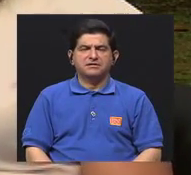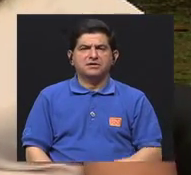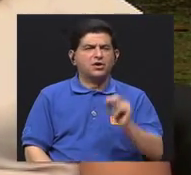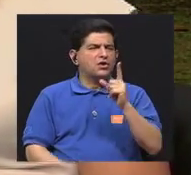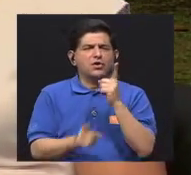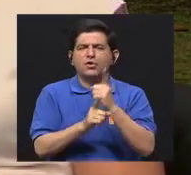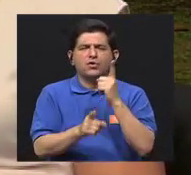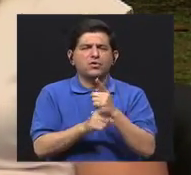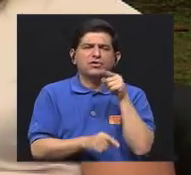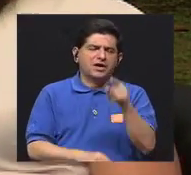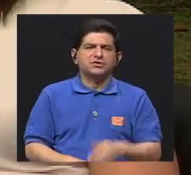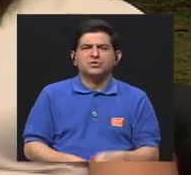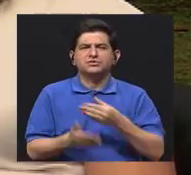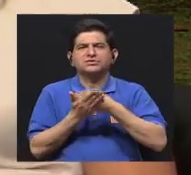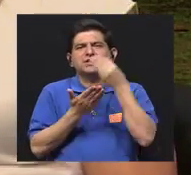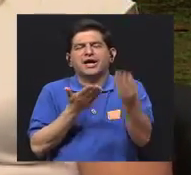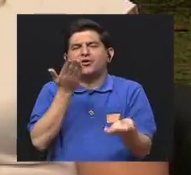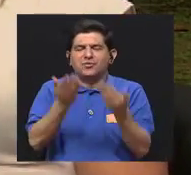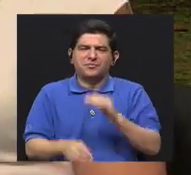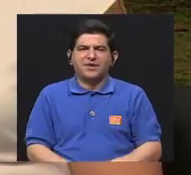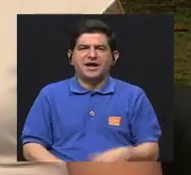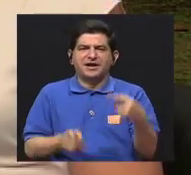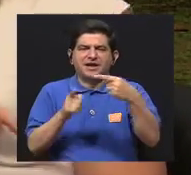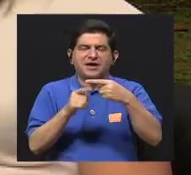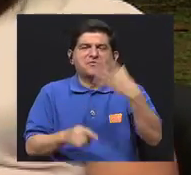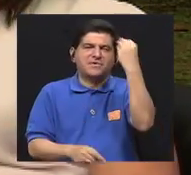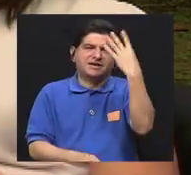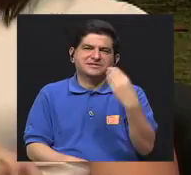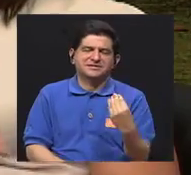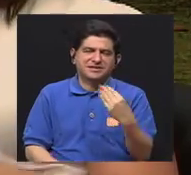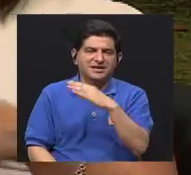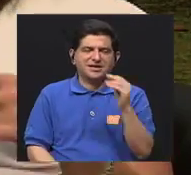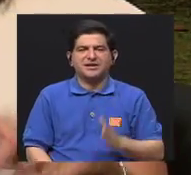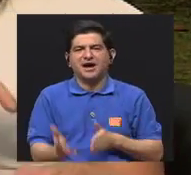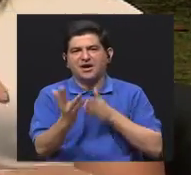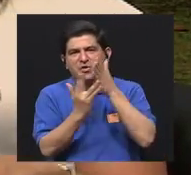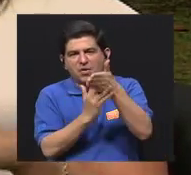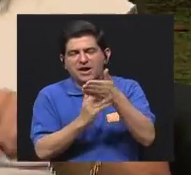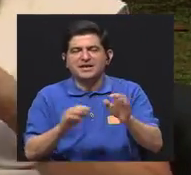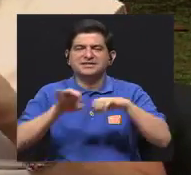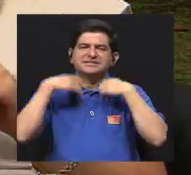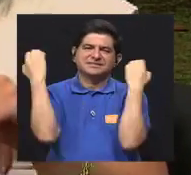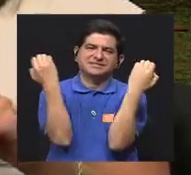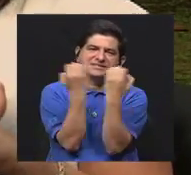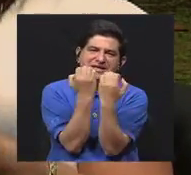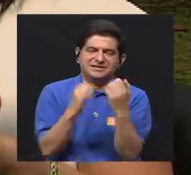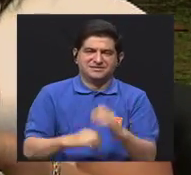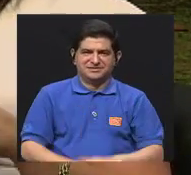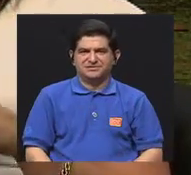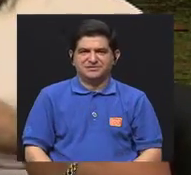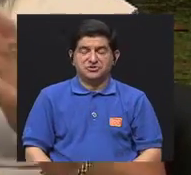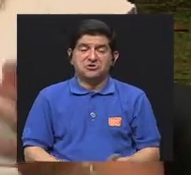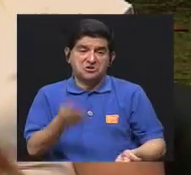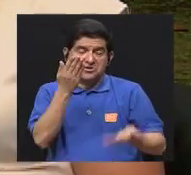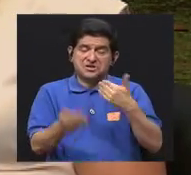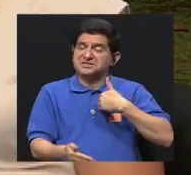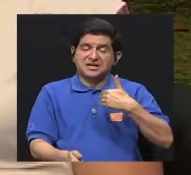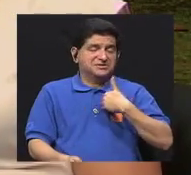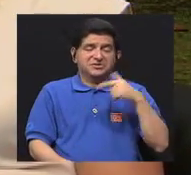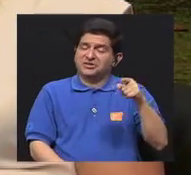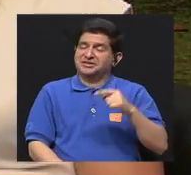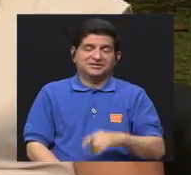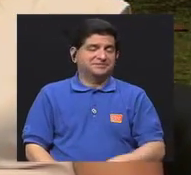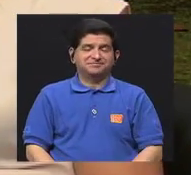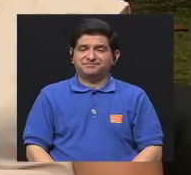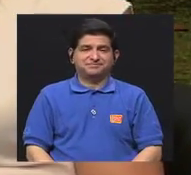son recomendables son estos como que compramos en la esquina del semáforo o en la entrada del estadio. Probablemente no lo van a